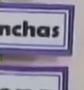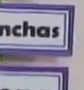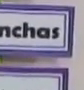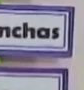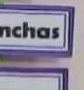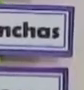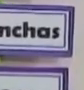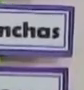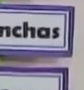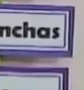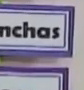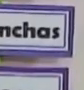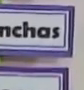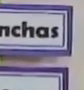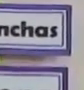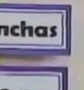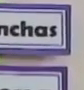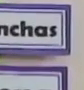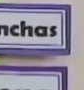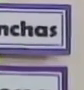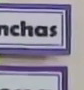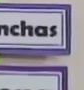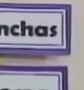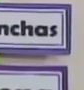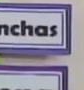Ubiquemosla. noche